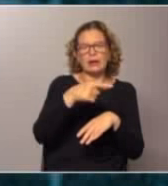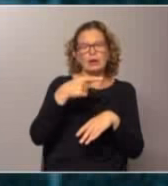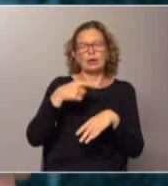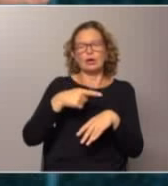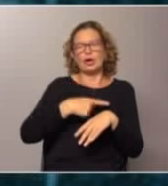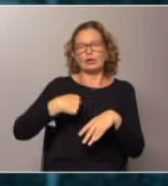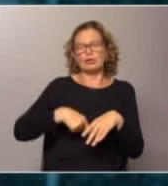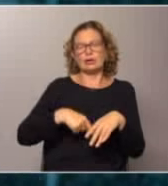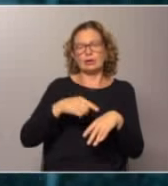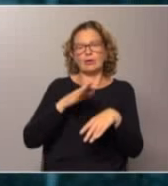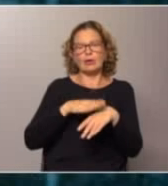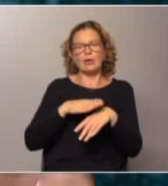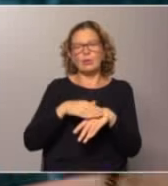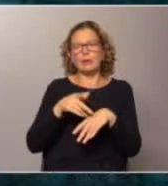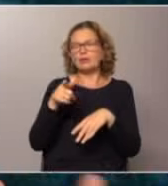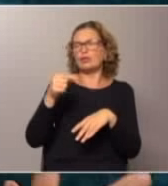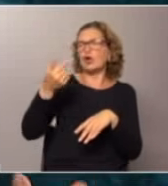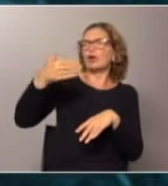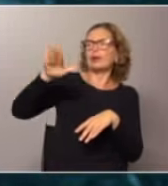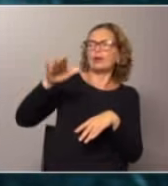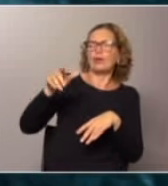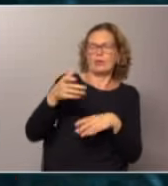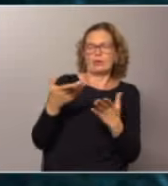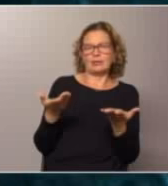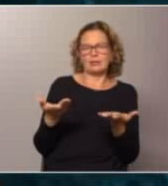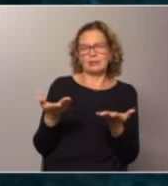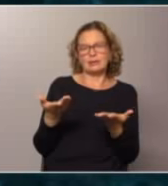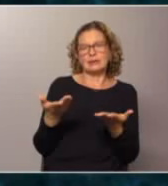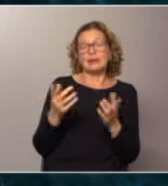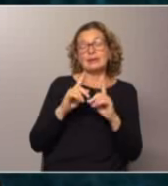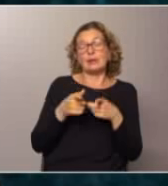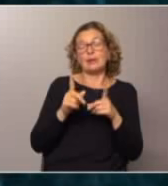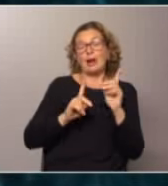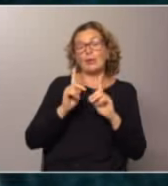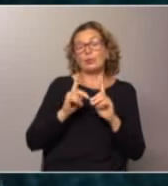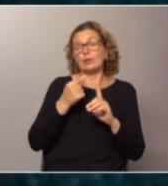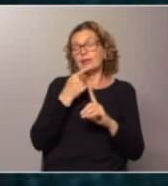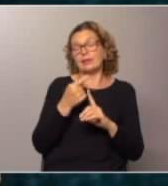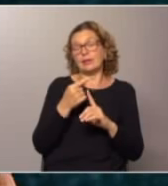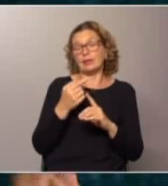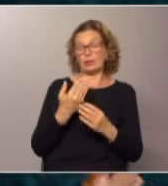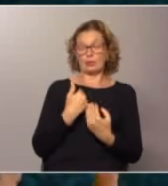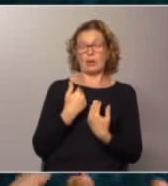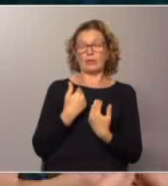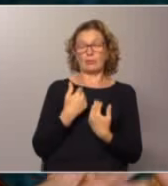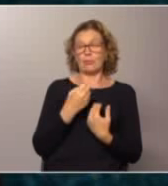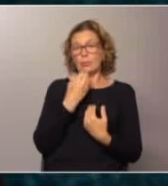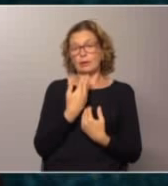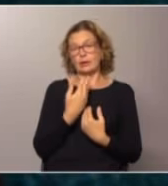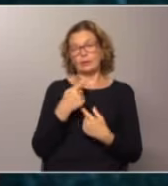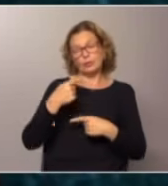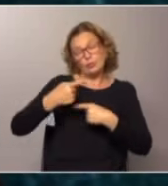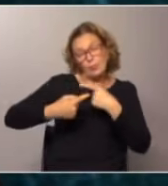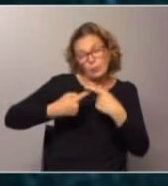chinos la culpa es de ellos son los ricos exactamente entonces a veces también los fenómenos tienen que el otro lado postes y bueno esto es un